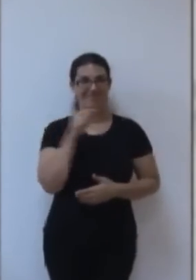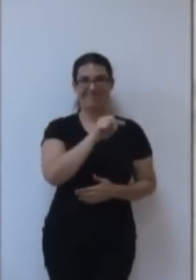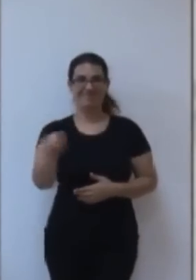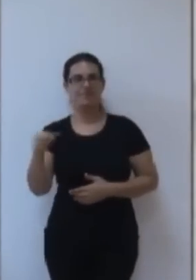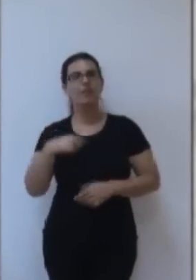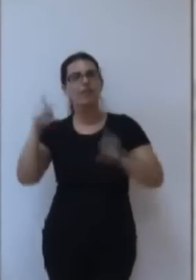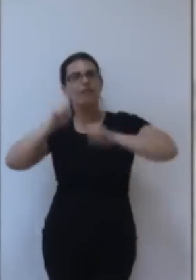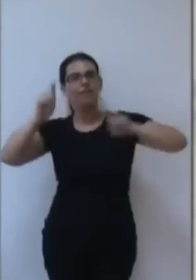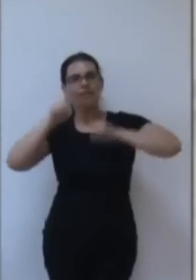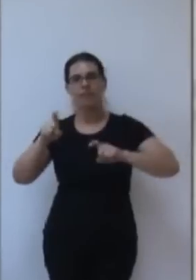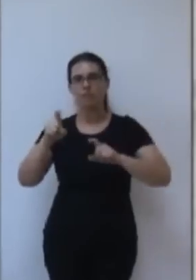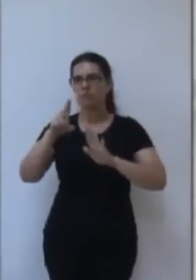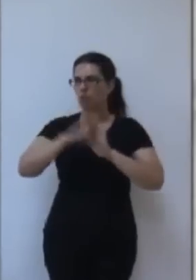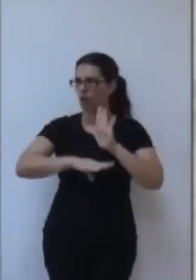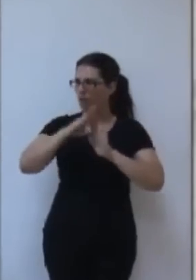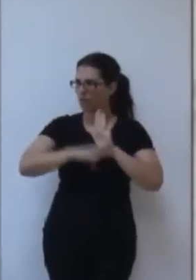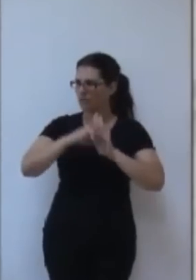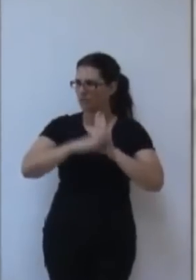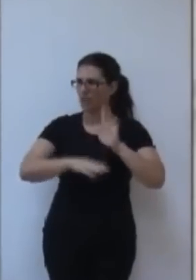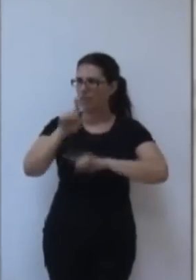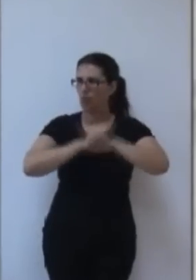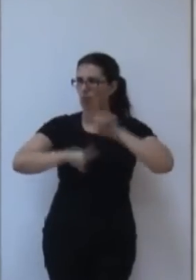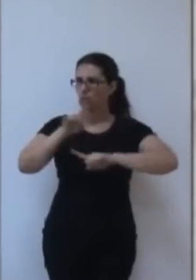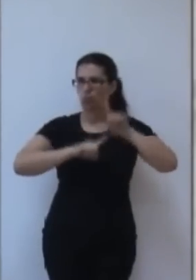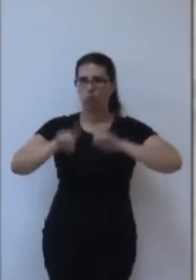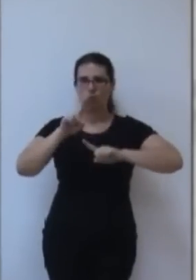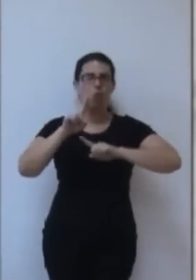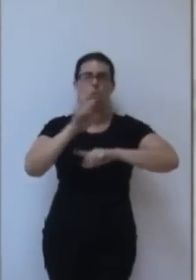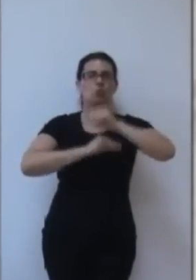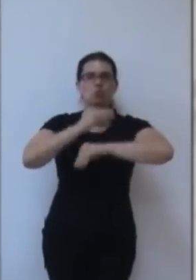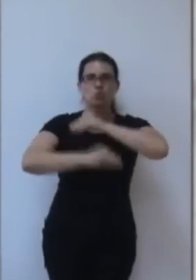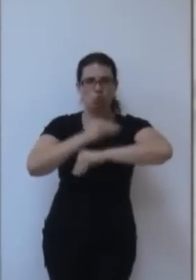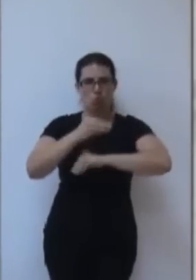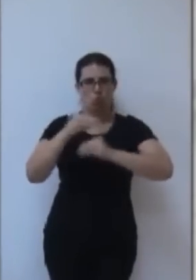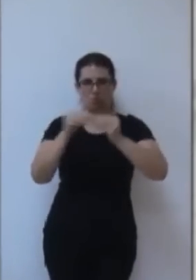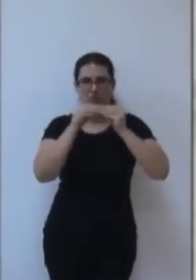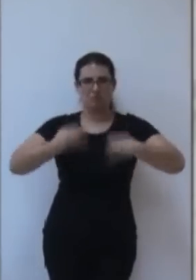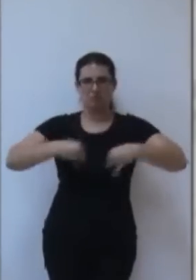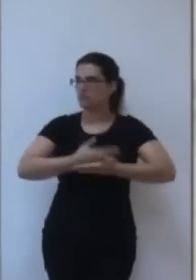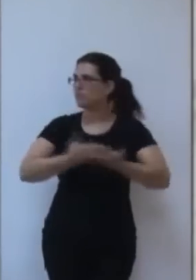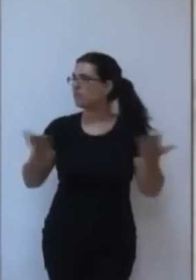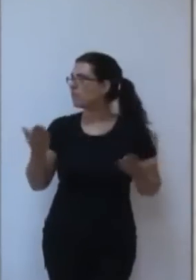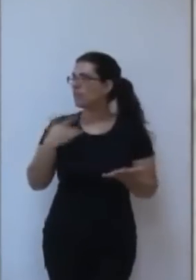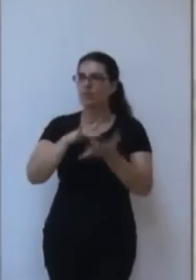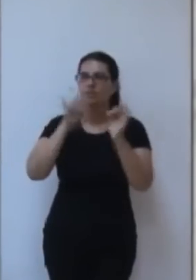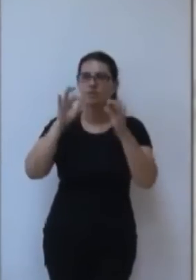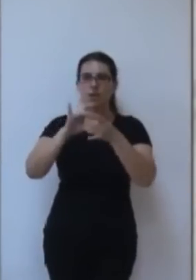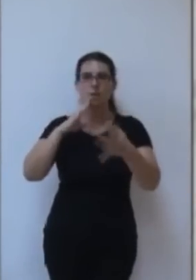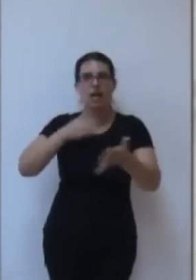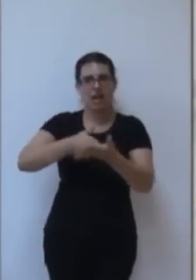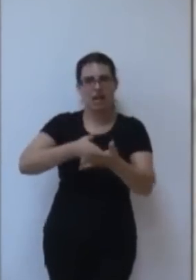los programas de uso común, ¿no? Para intentar salvar esa barrera que en principio sí que había,